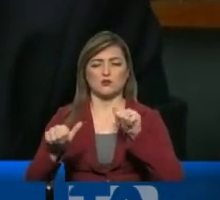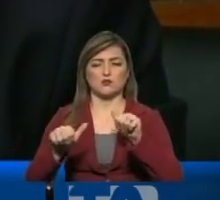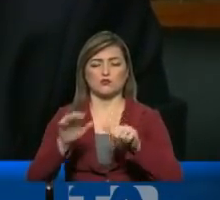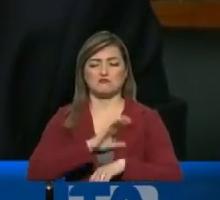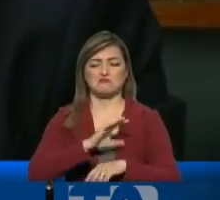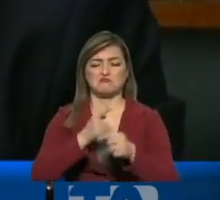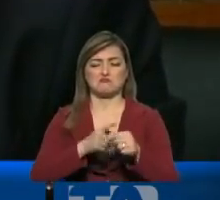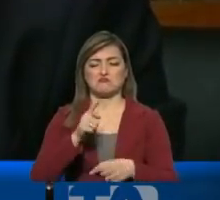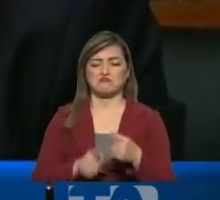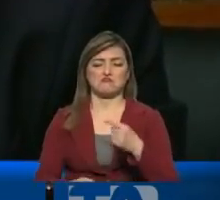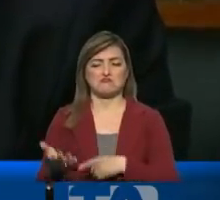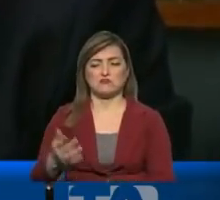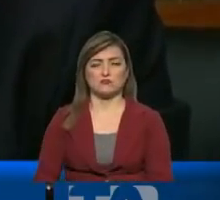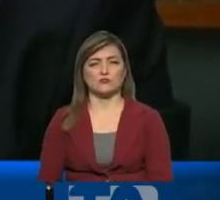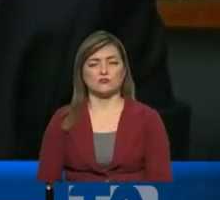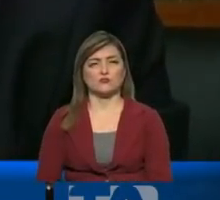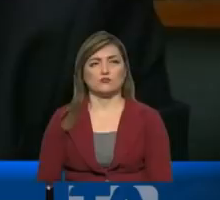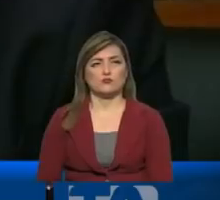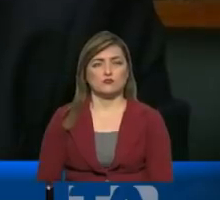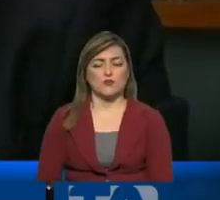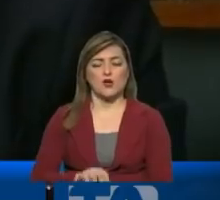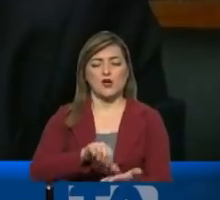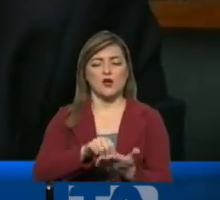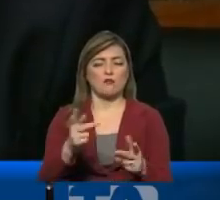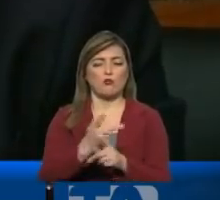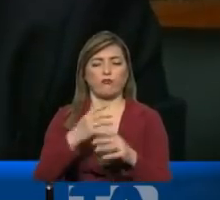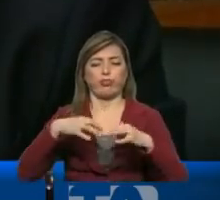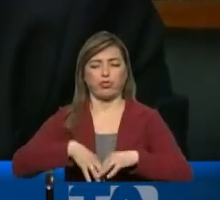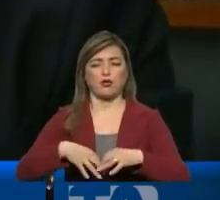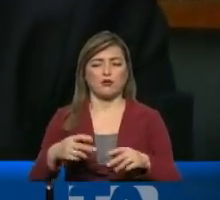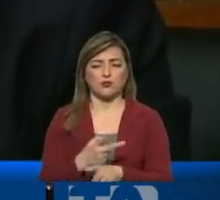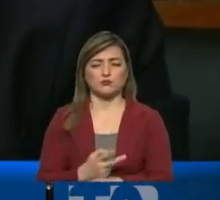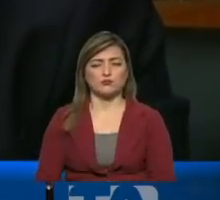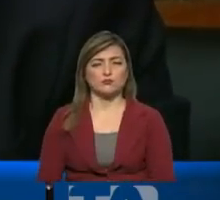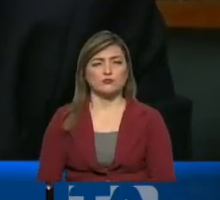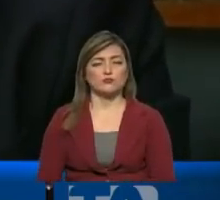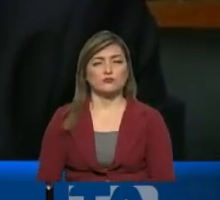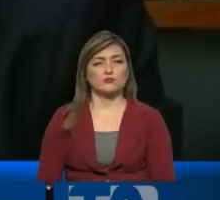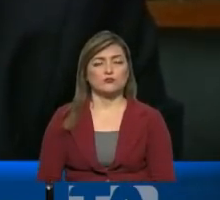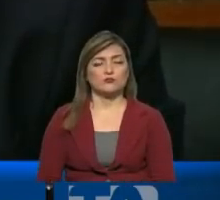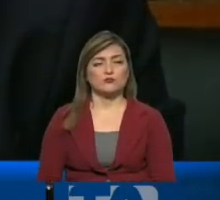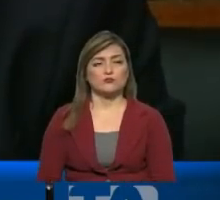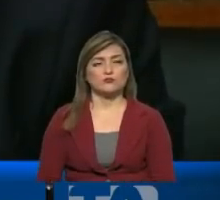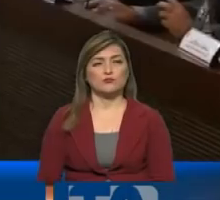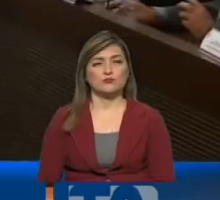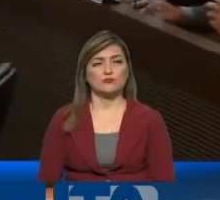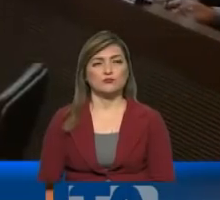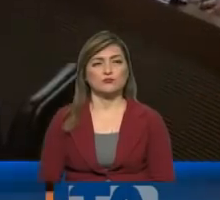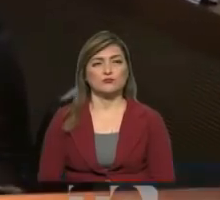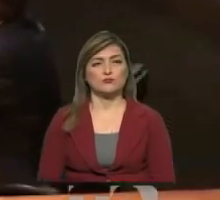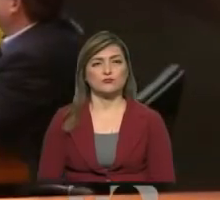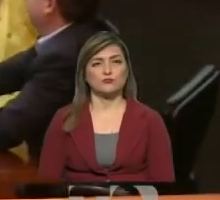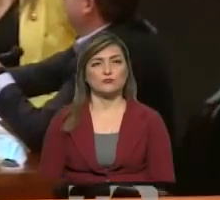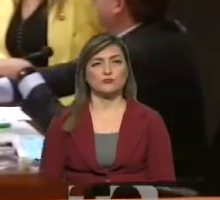y ejercer tan altas funciones, sumiendo a la ciudad en uno de los momentos de mayor decadencia a lo largo de su historia. En